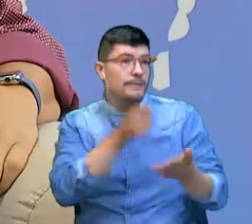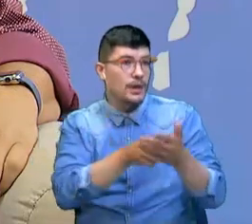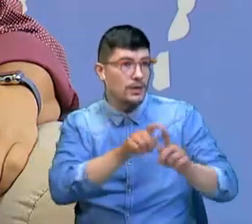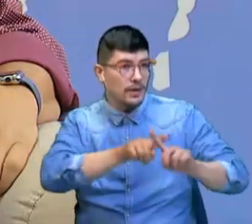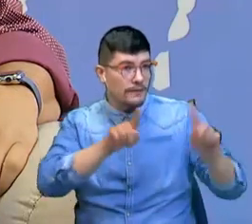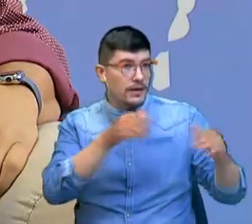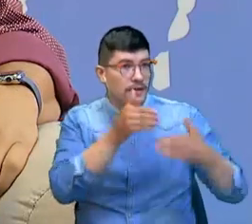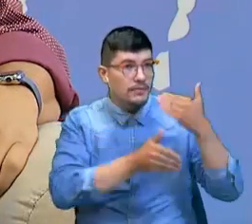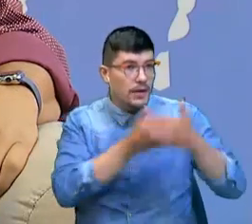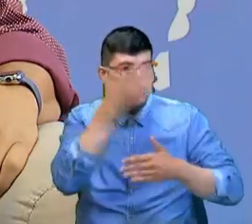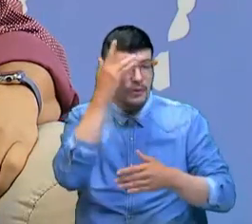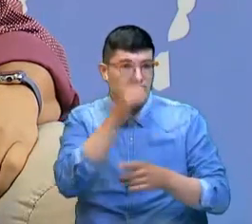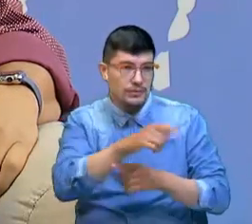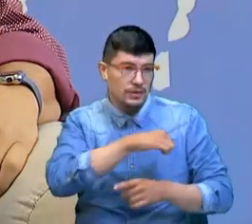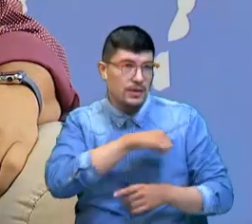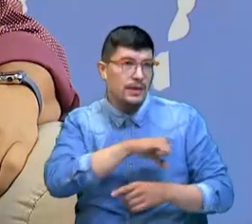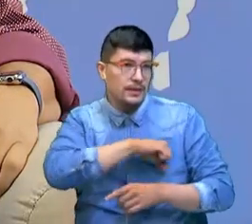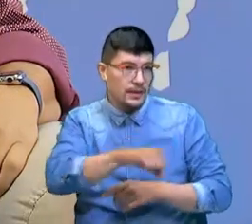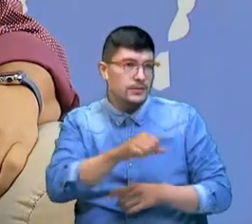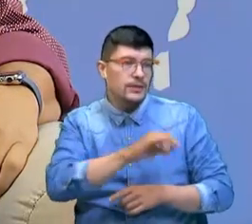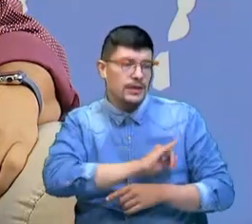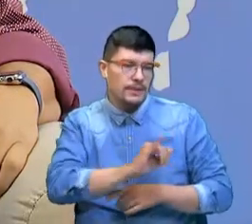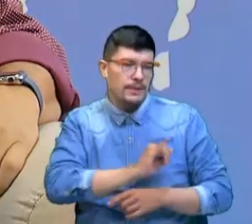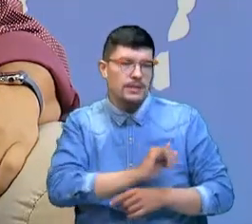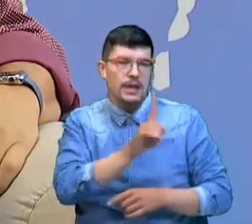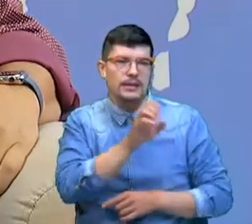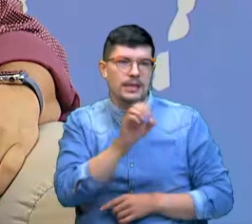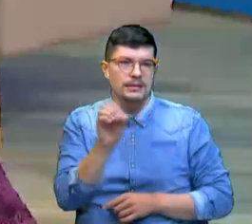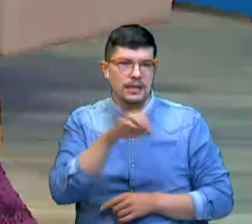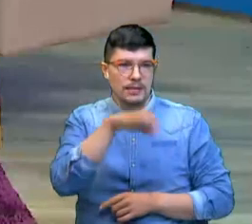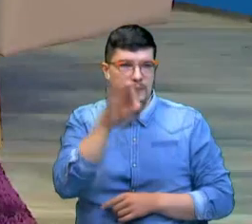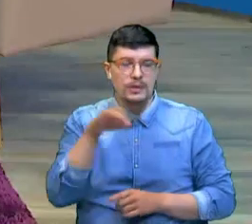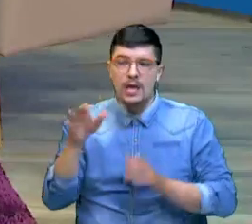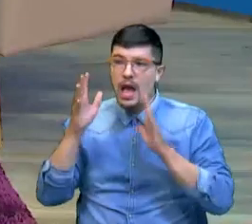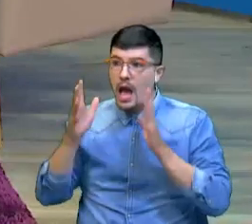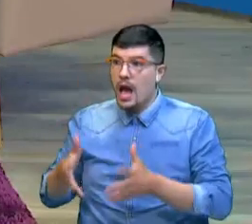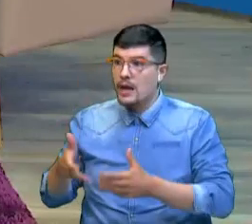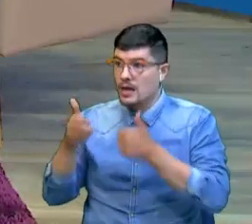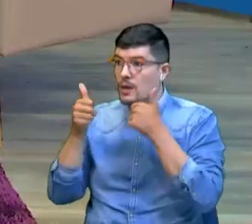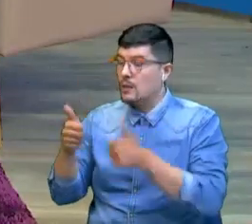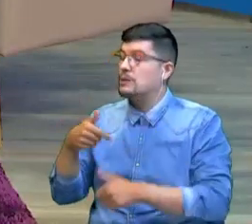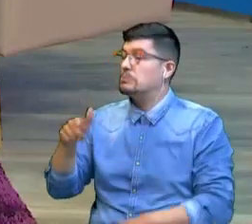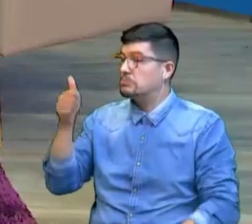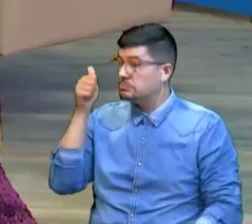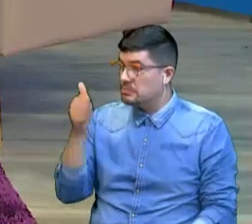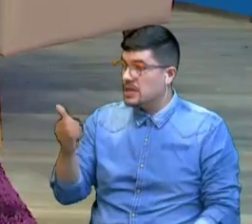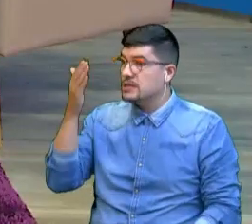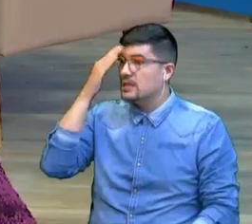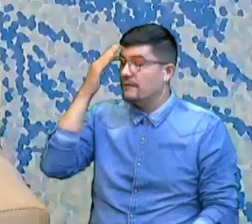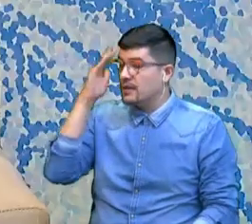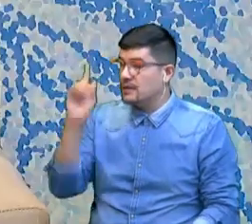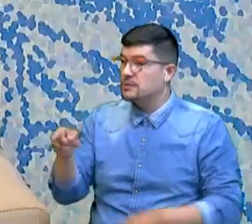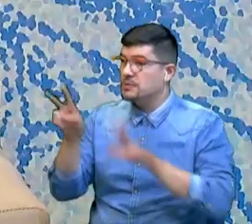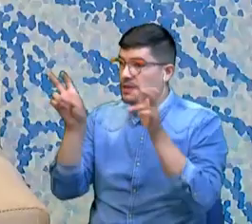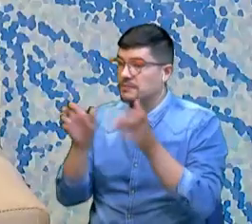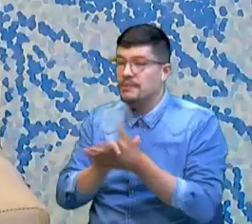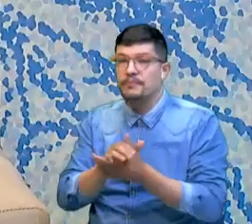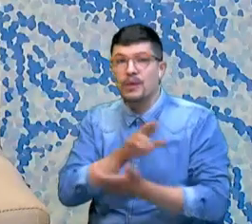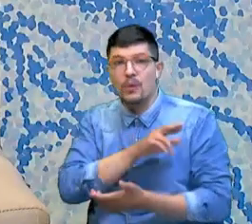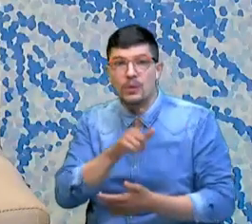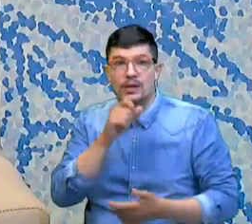diferencial por tener derecho a una incapacidad del 100%. Ah, bueno, qué bien. Qué bien saber eso, Doc. Tenemos otra